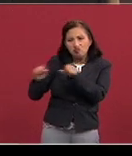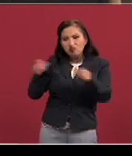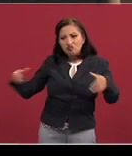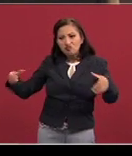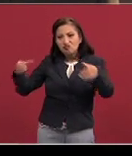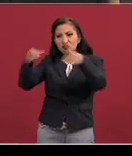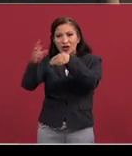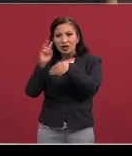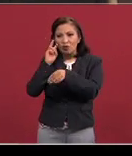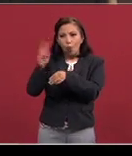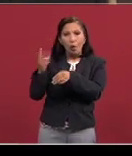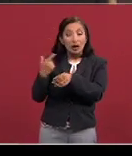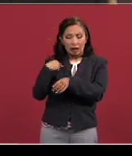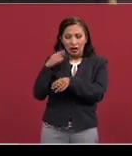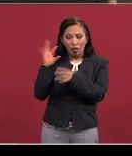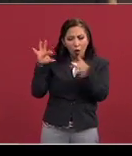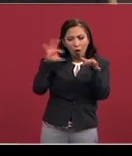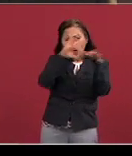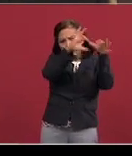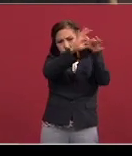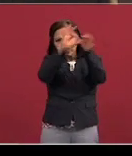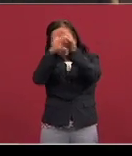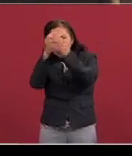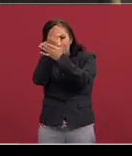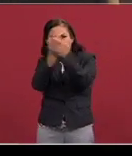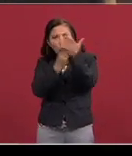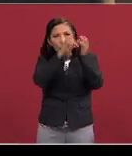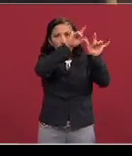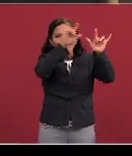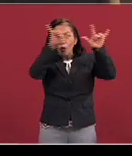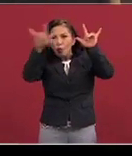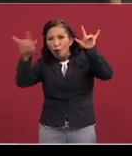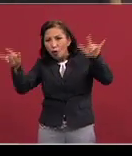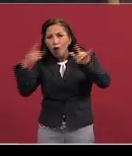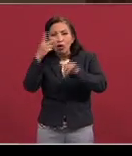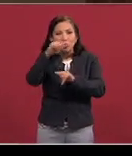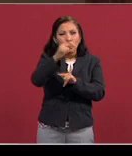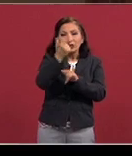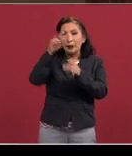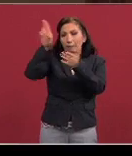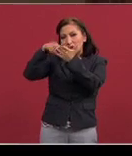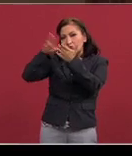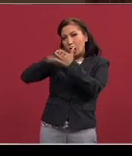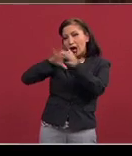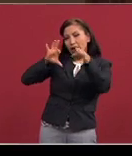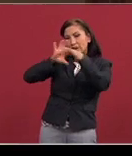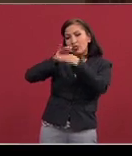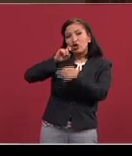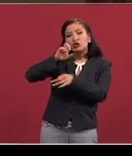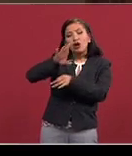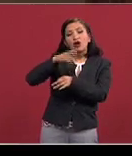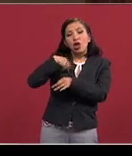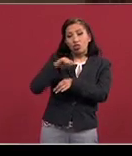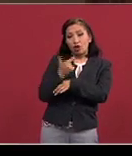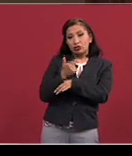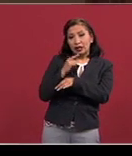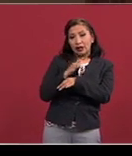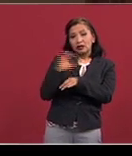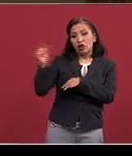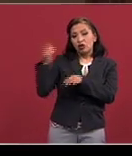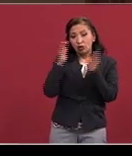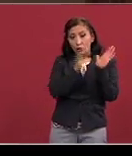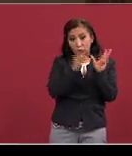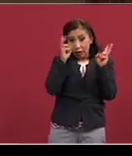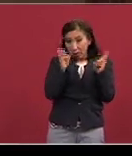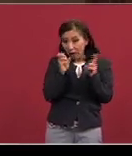Paricutín, y a través de ellos vamos relacionando los dibujos con las 12 pinturas que tenemos del doctor Atl, 12 de nosotros. ¿Y otro